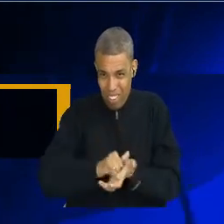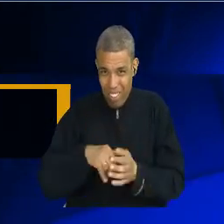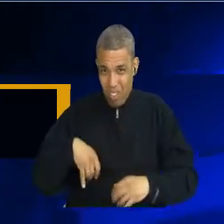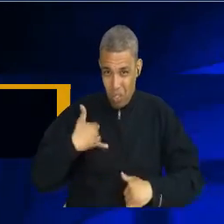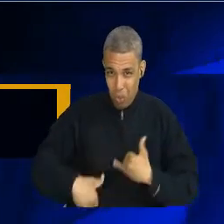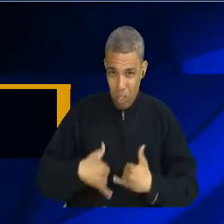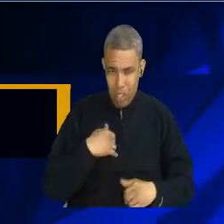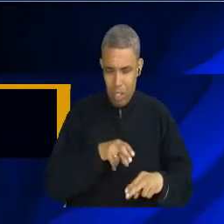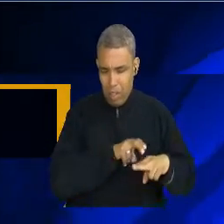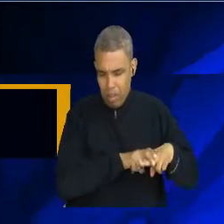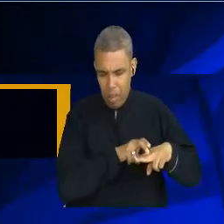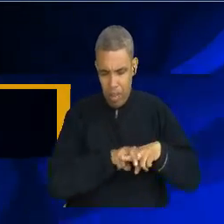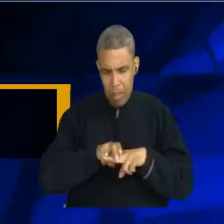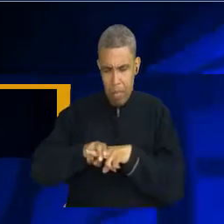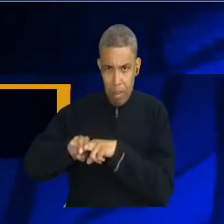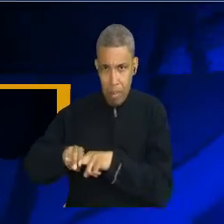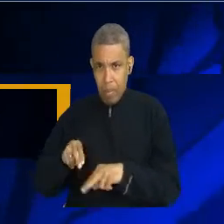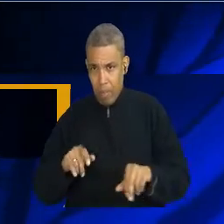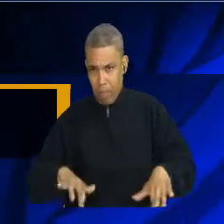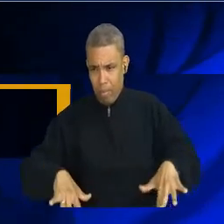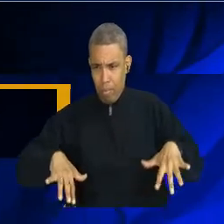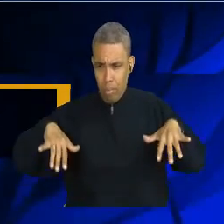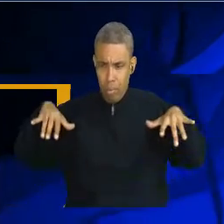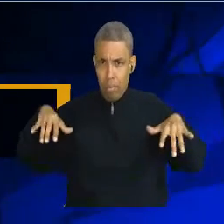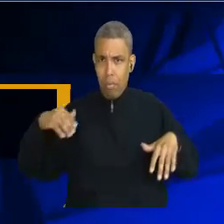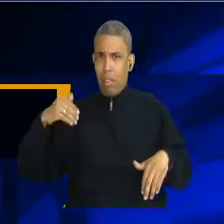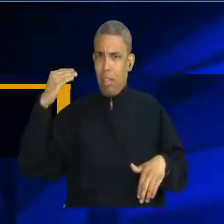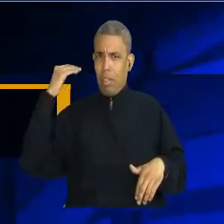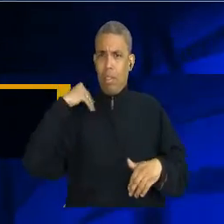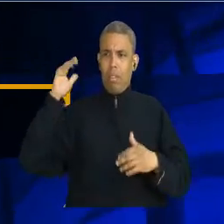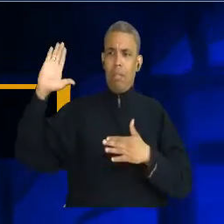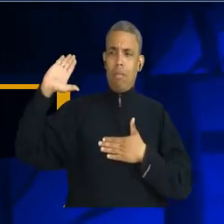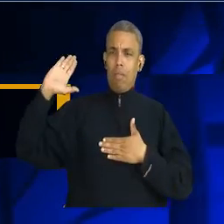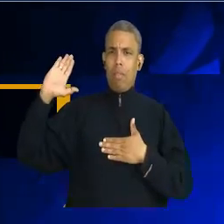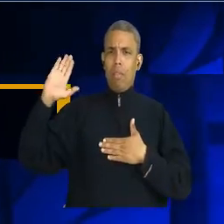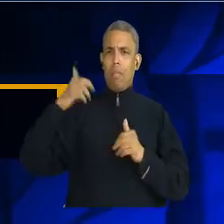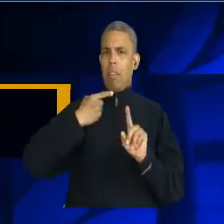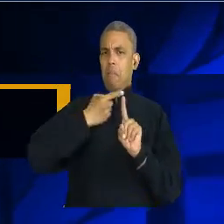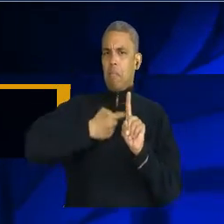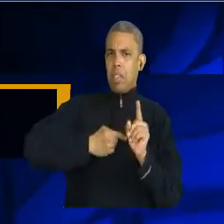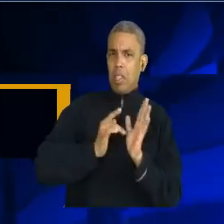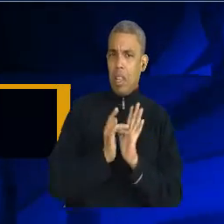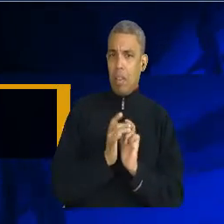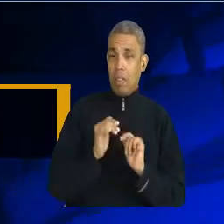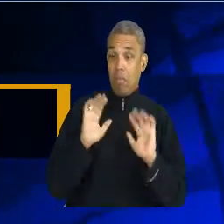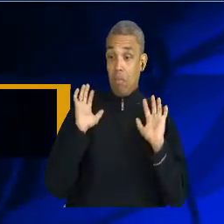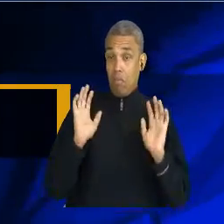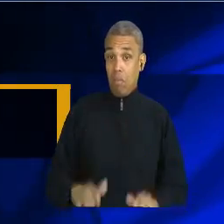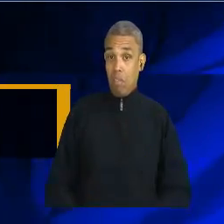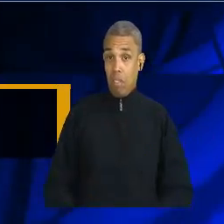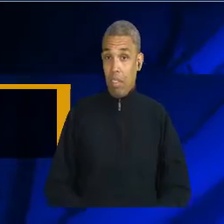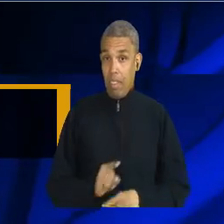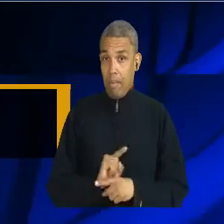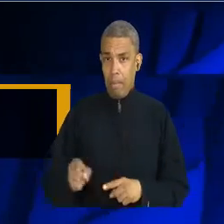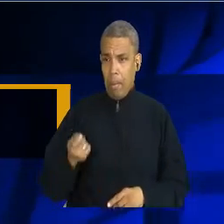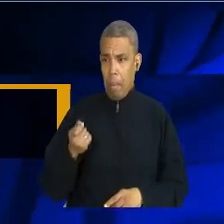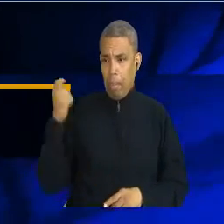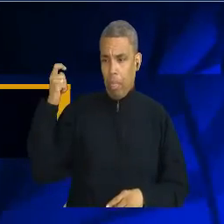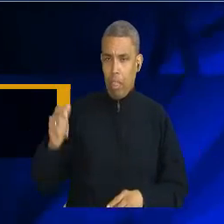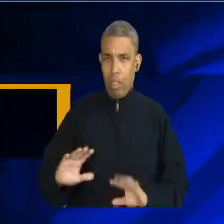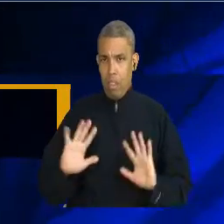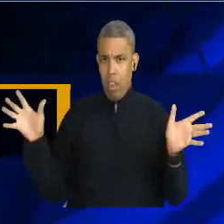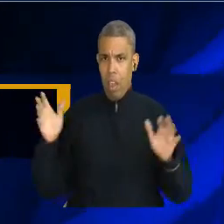pues se había comprometido, más que comprometido, nos había dicho que estaba para el mes de abril, pues ya entramos en la última semana del mes de abril y